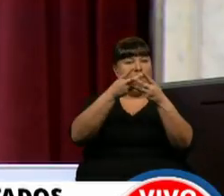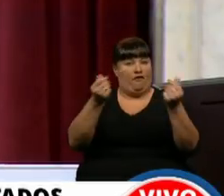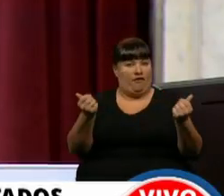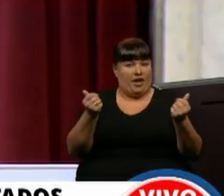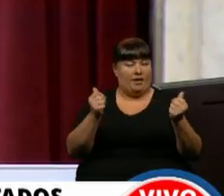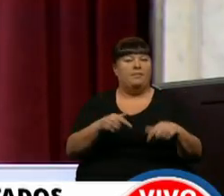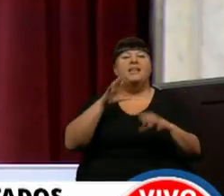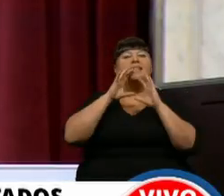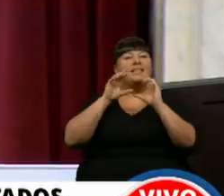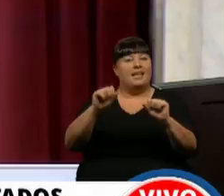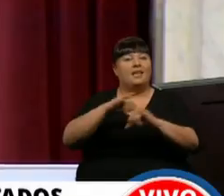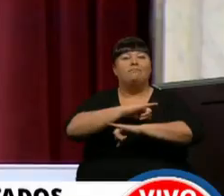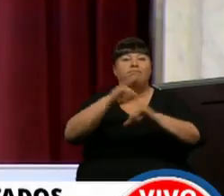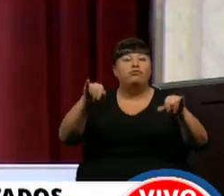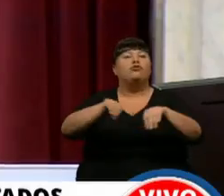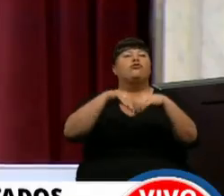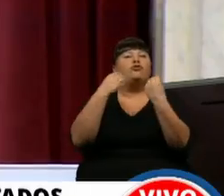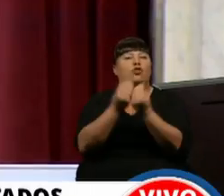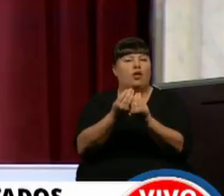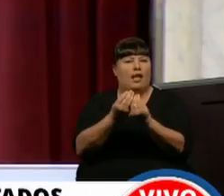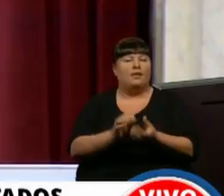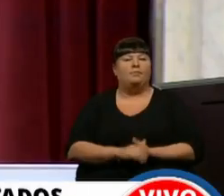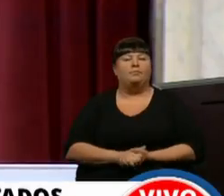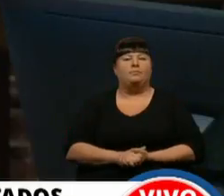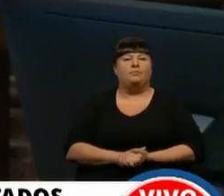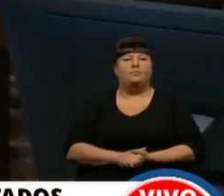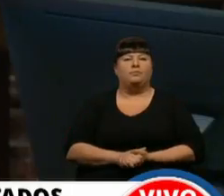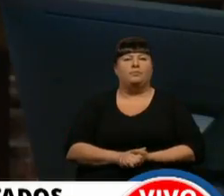por secretaria será la lectura del resultado